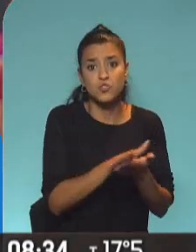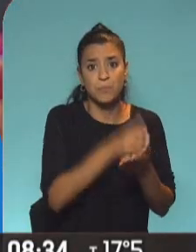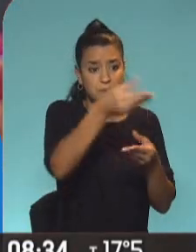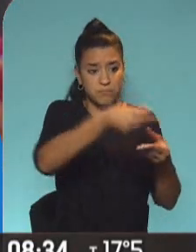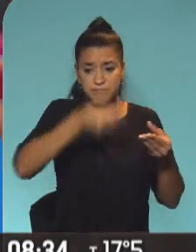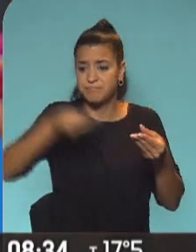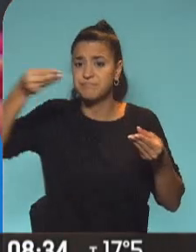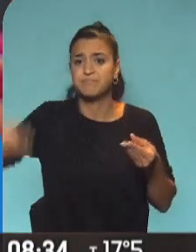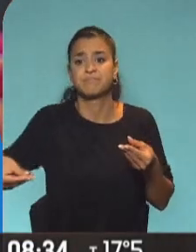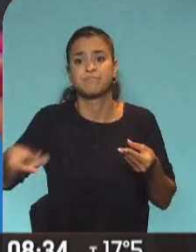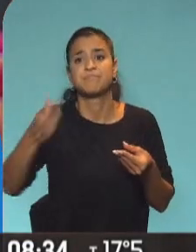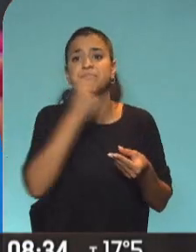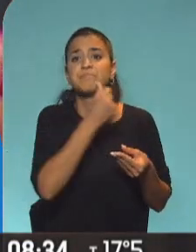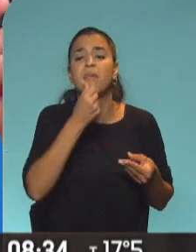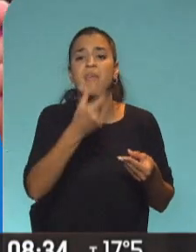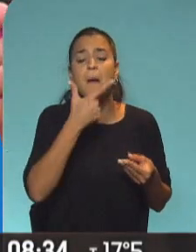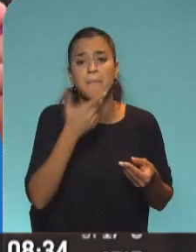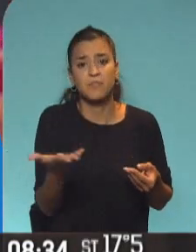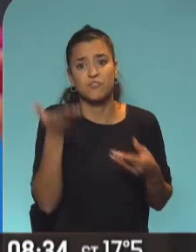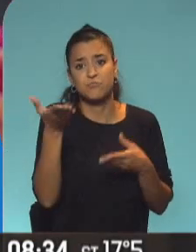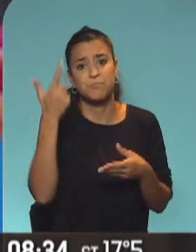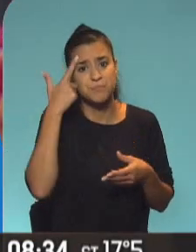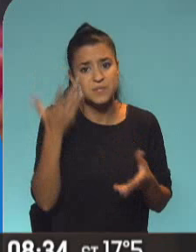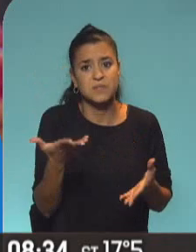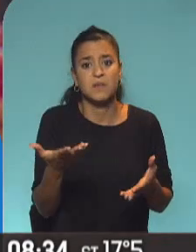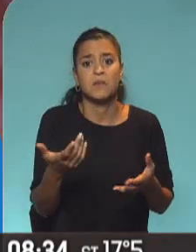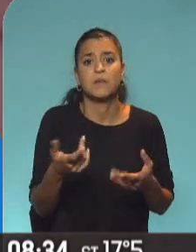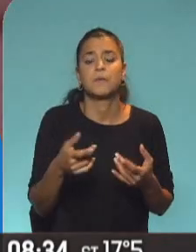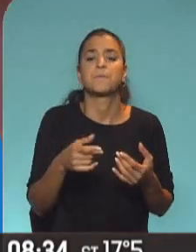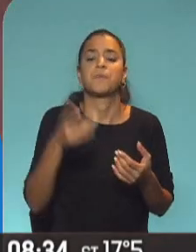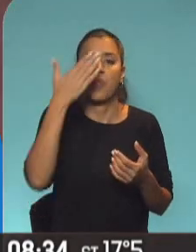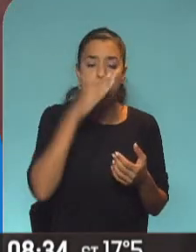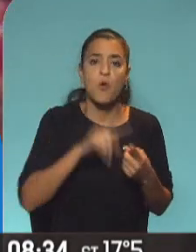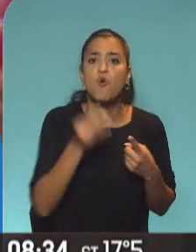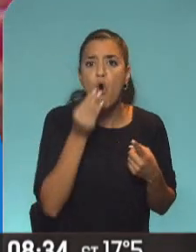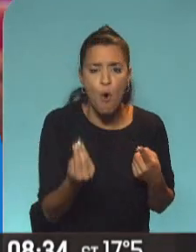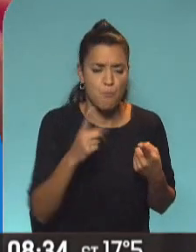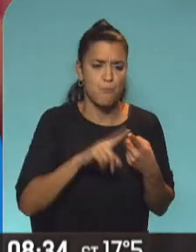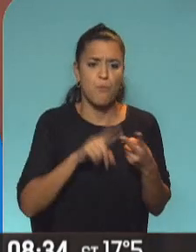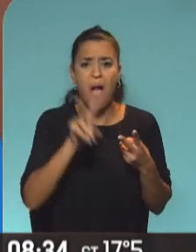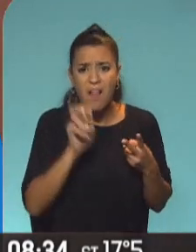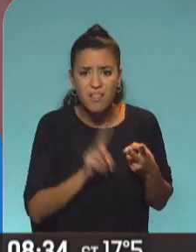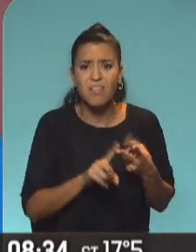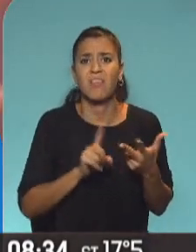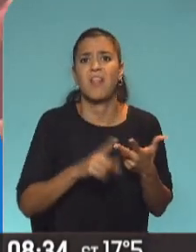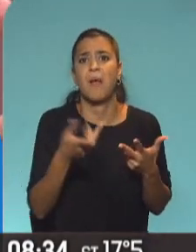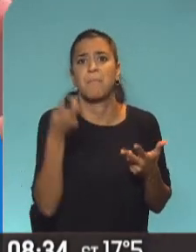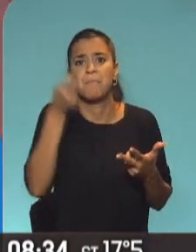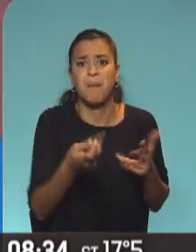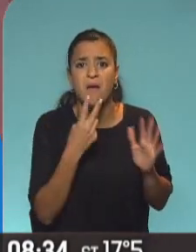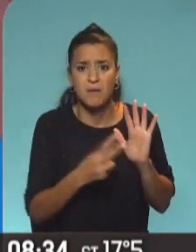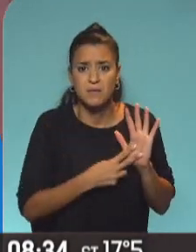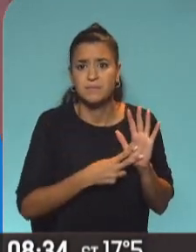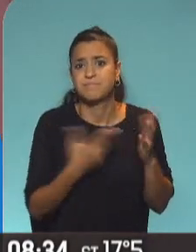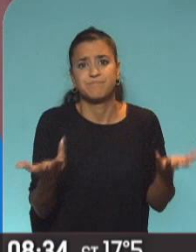un jubilado promedio en medicamentos, con lo cual imagínense que después cómo come, cómo alquila, cómo paga las tarifas,